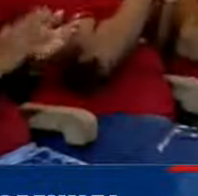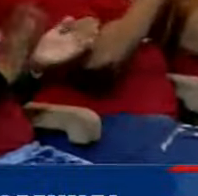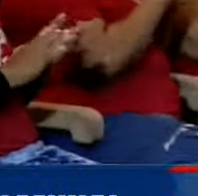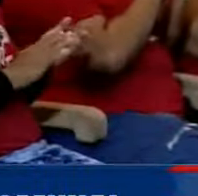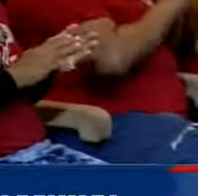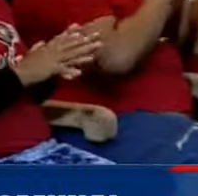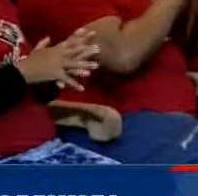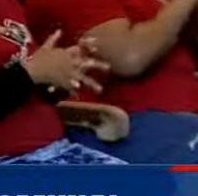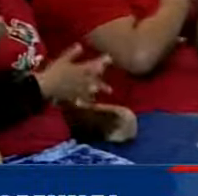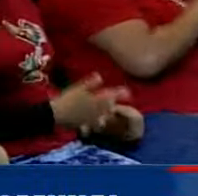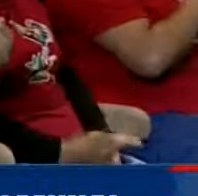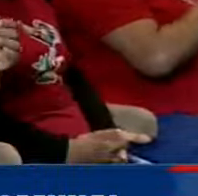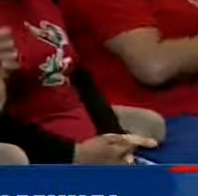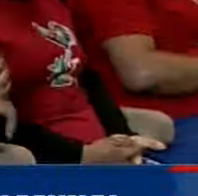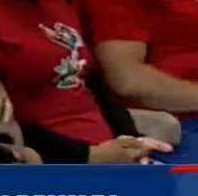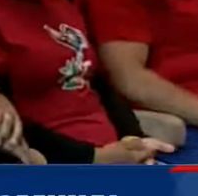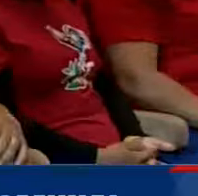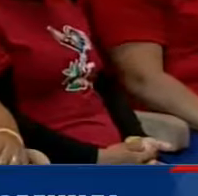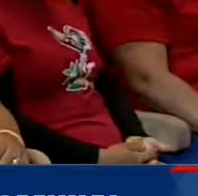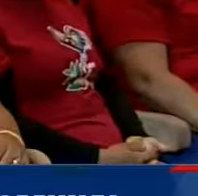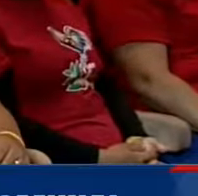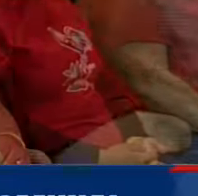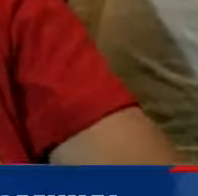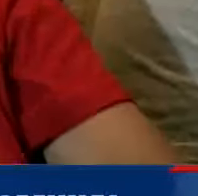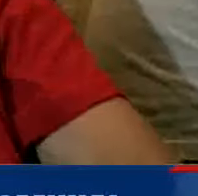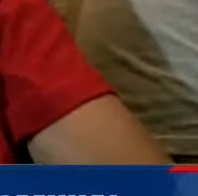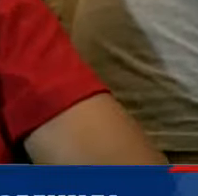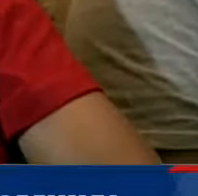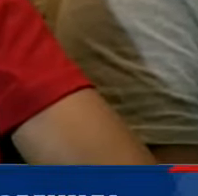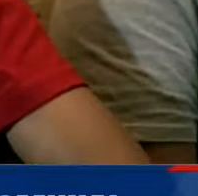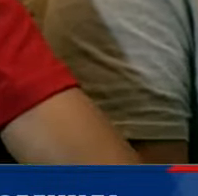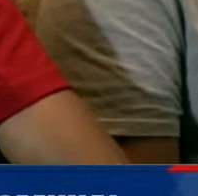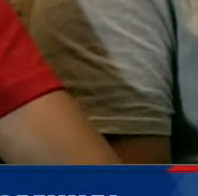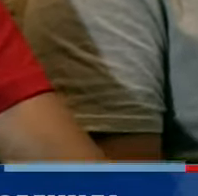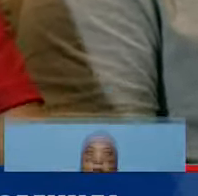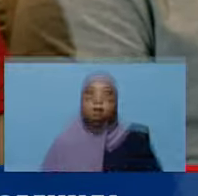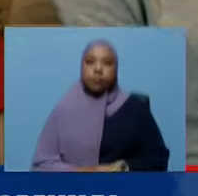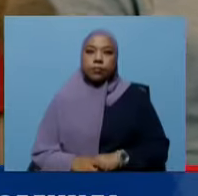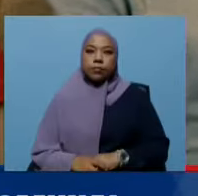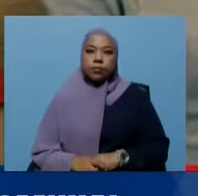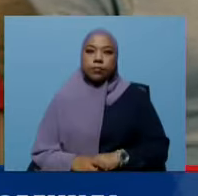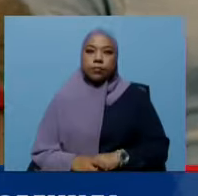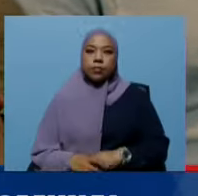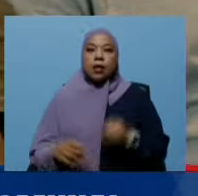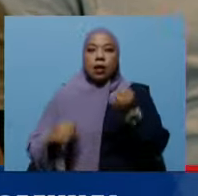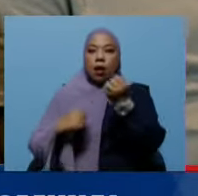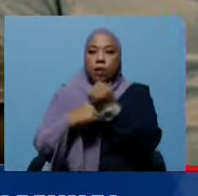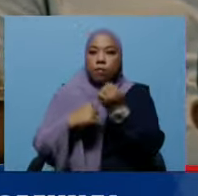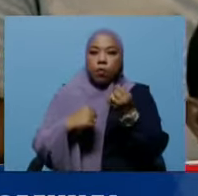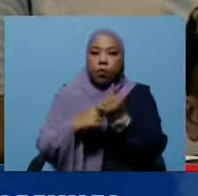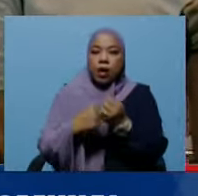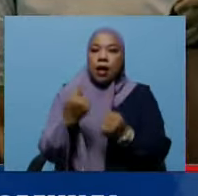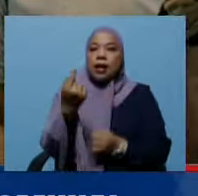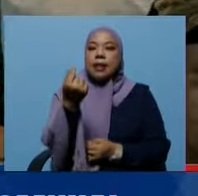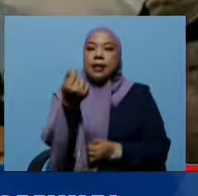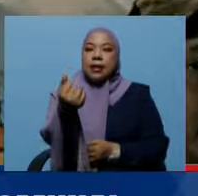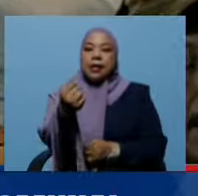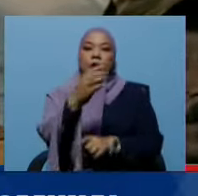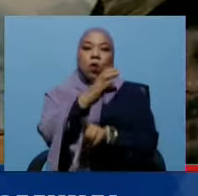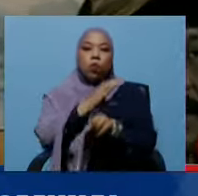de la música, por ejemplo, y apoyar en los circuitos comunales inversión en